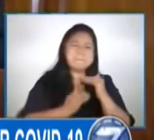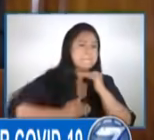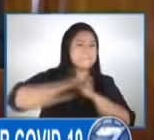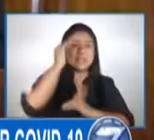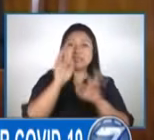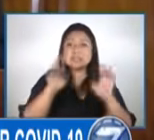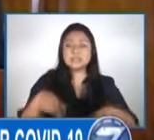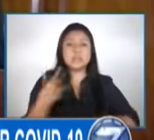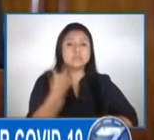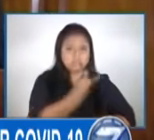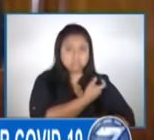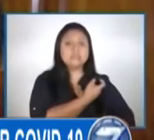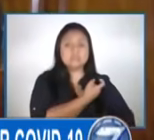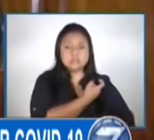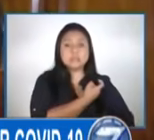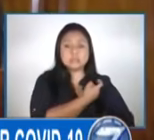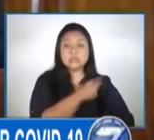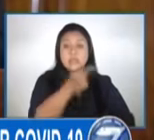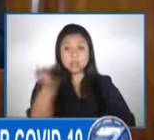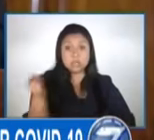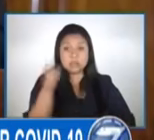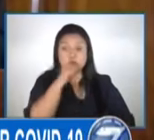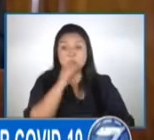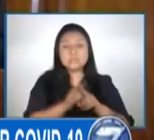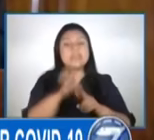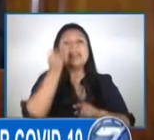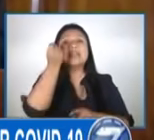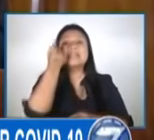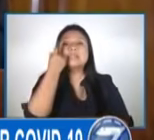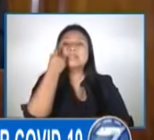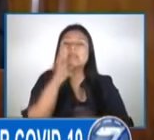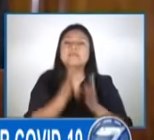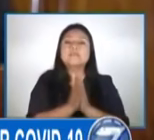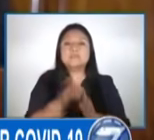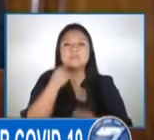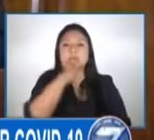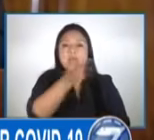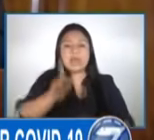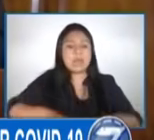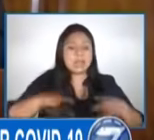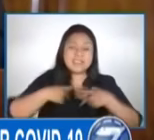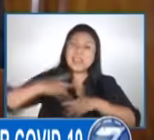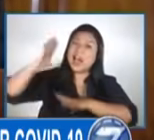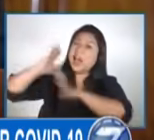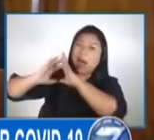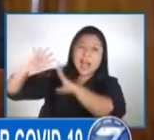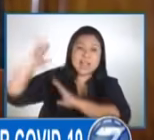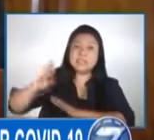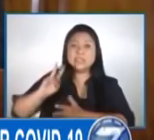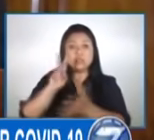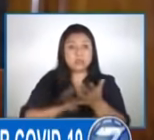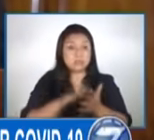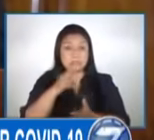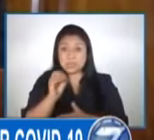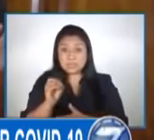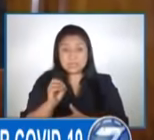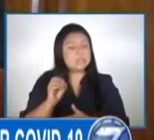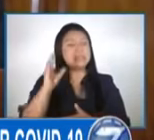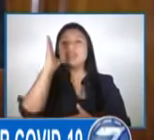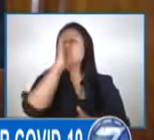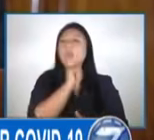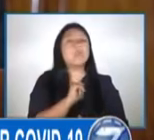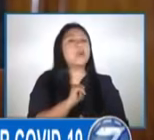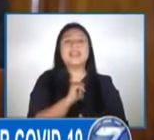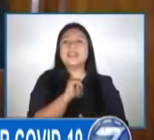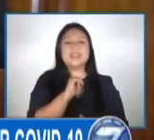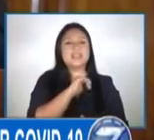de población vacunada posible y que entendamos que la vida tal como la teníamos antes del 2020 ya no puede